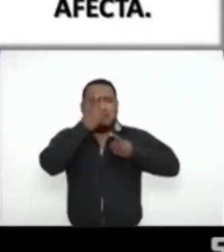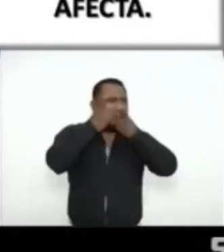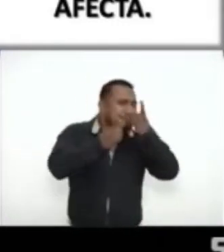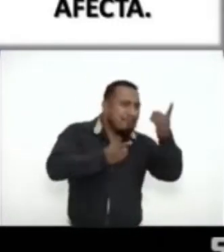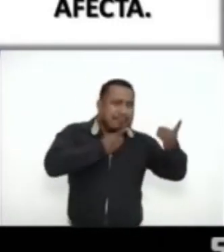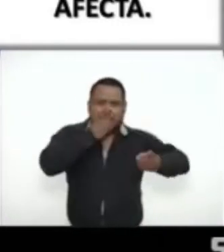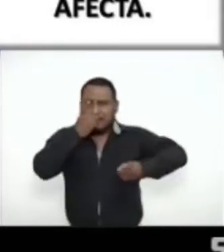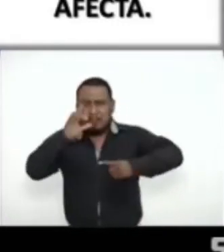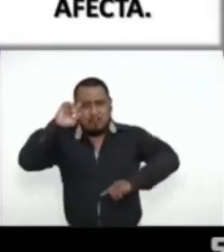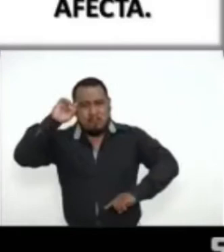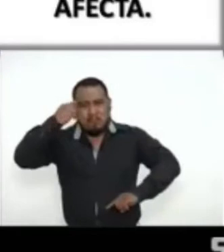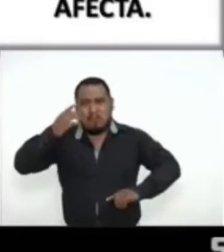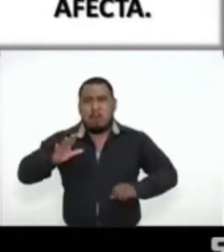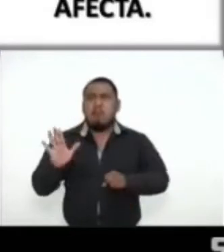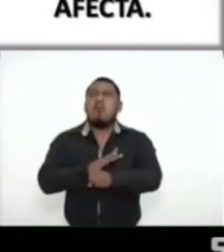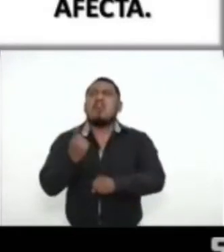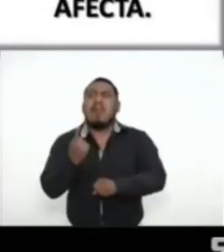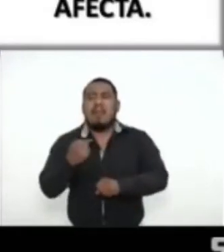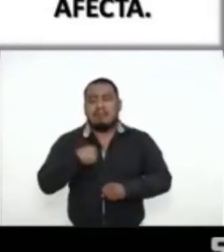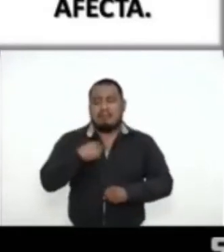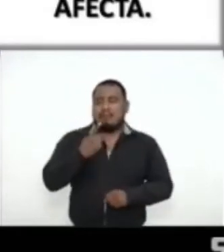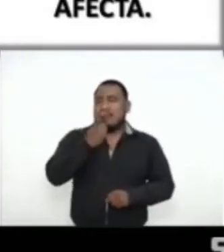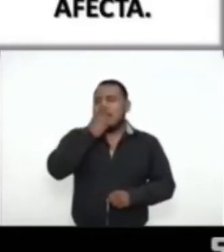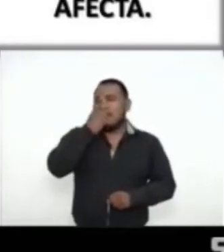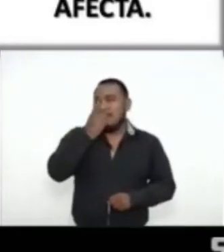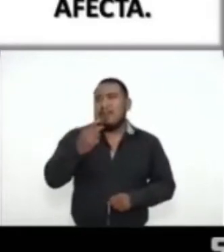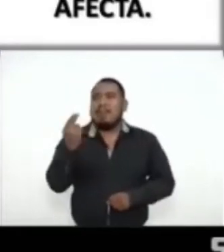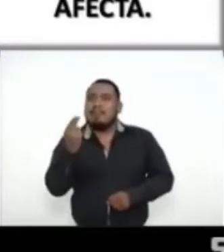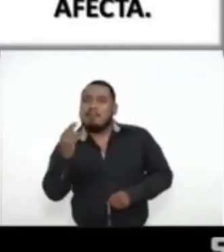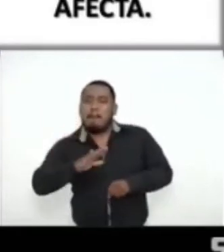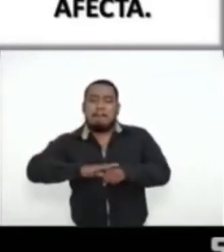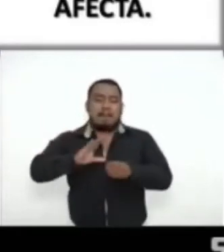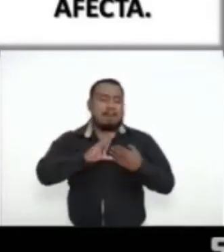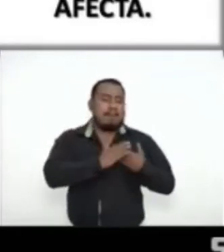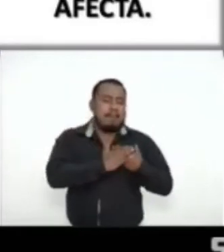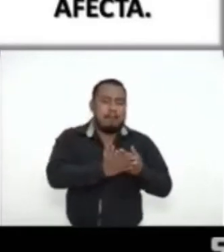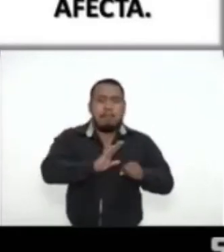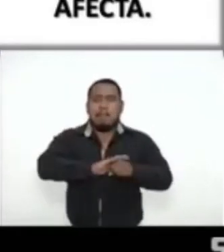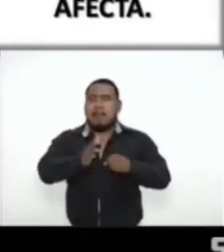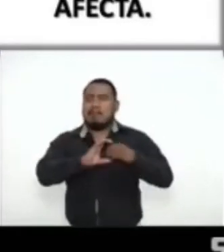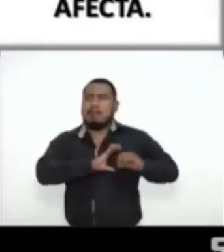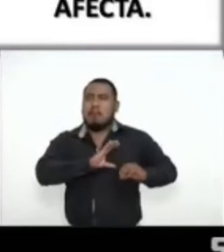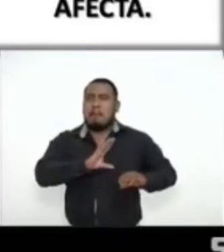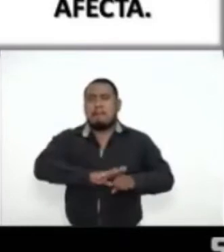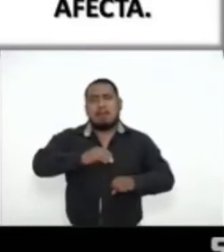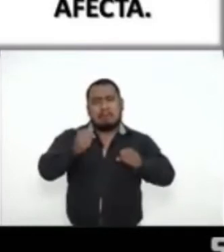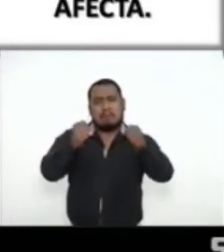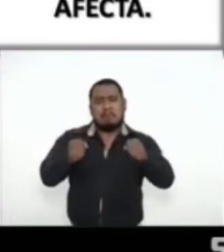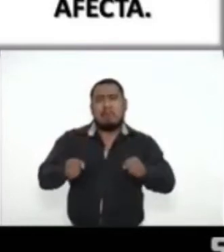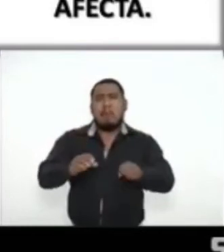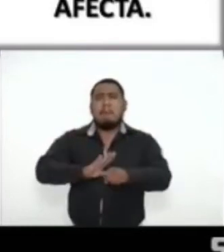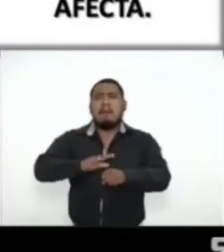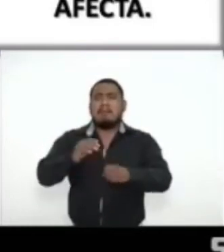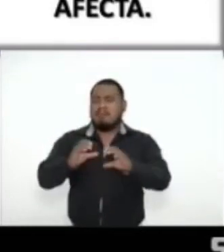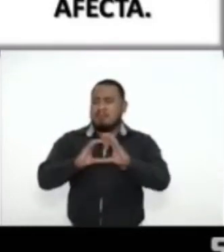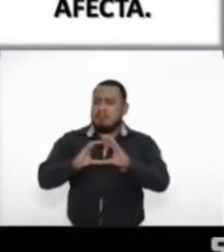despotricamos. ¿Por qué? Porque necesito o más amor, sentirme más amada, o más seguro, o más